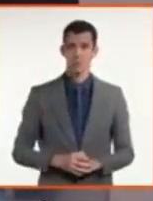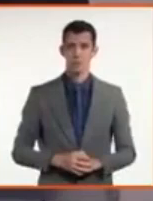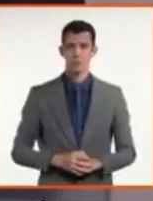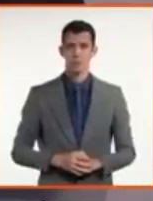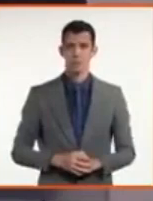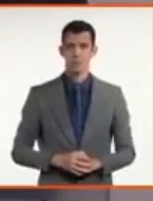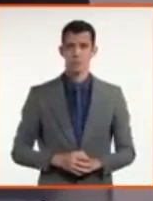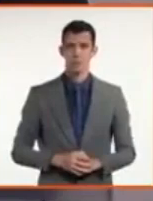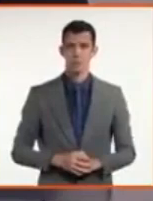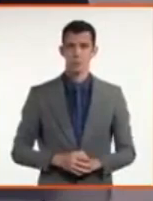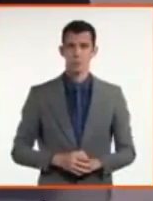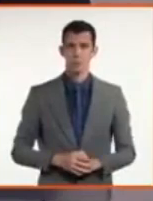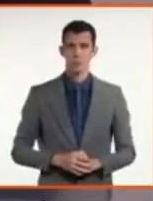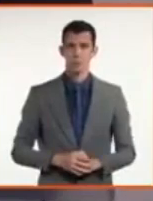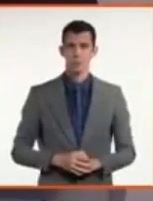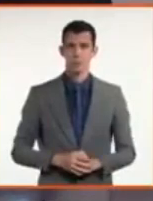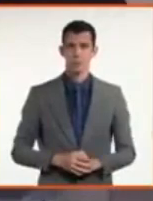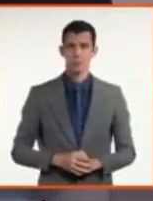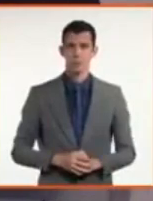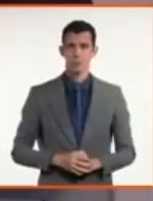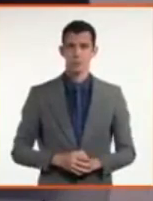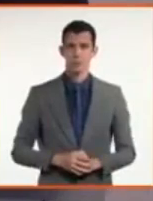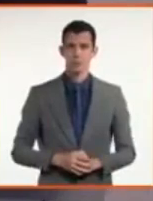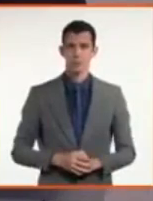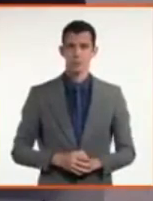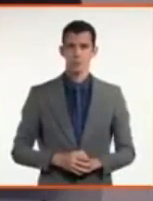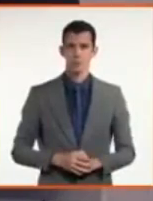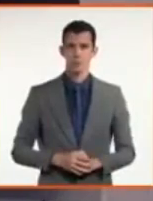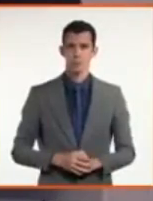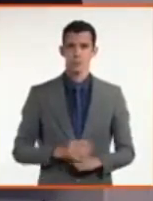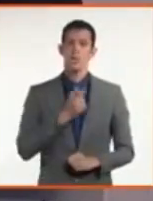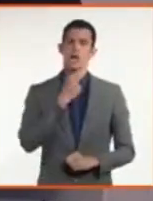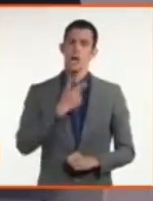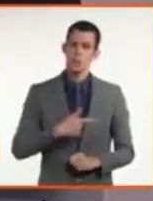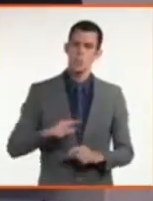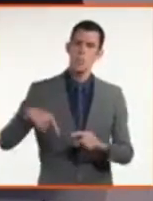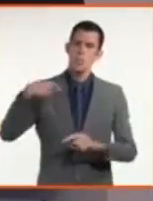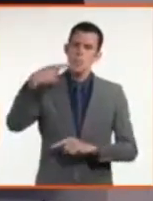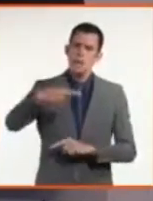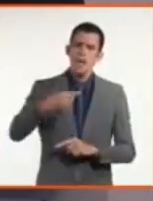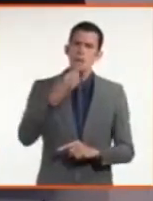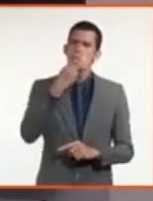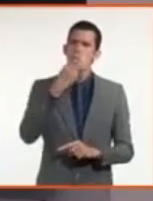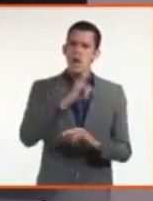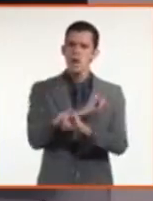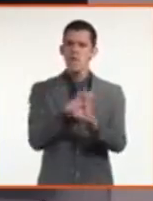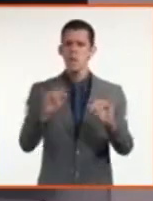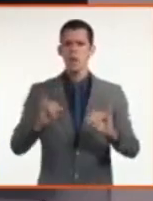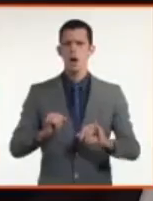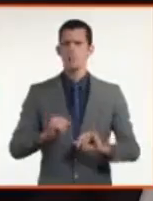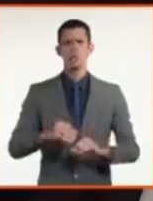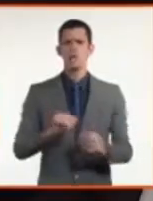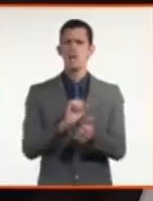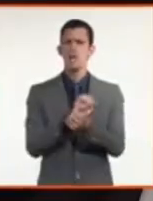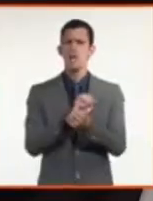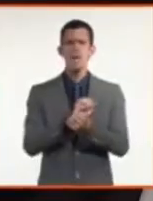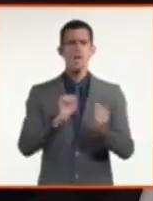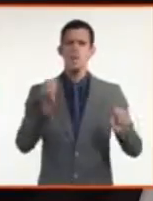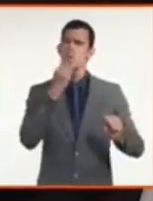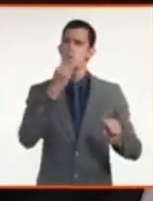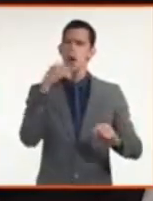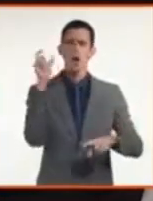hoy e incluso tú puedes ir mañana no nos vamos a poner límite a la compra de divisas de esta forma hay mucho mercado cambiario que pone el límite